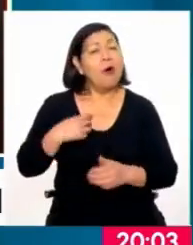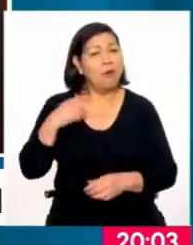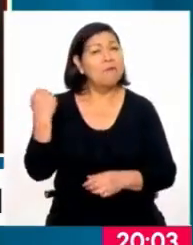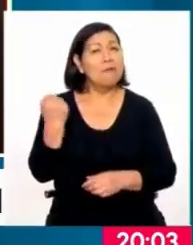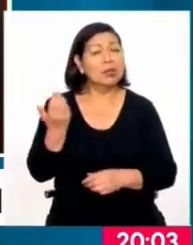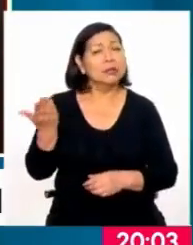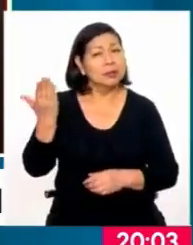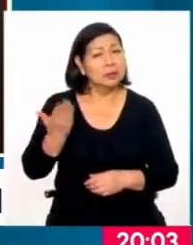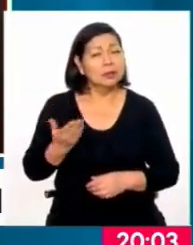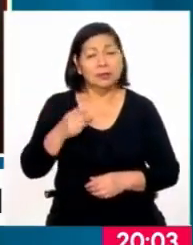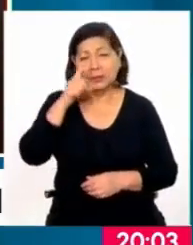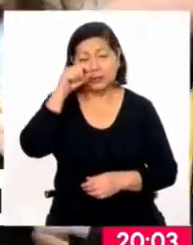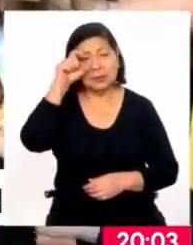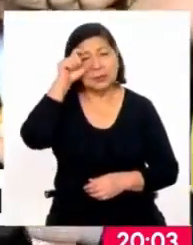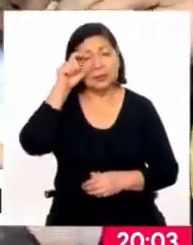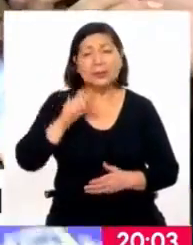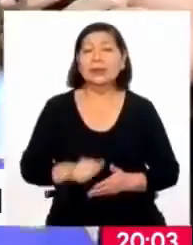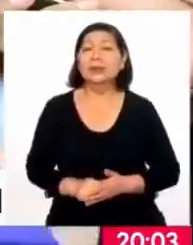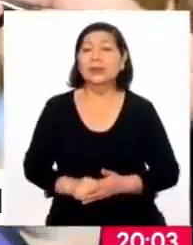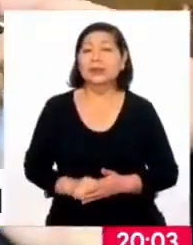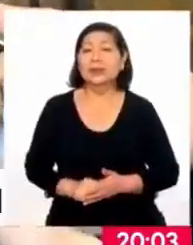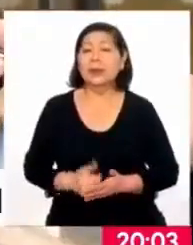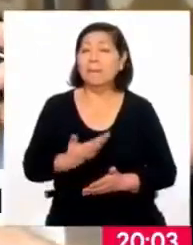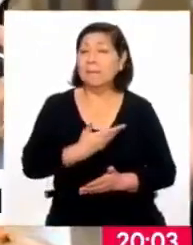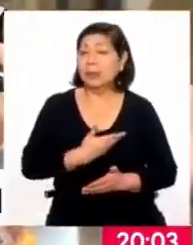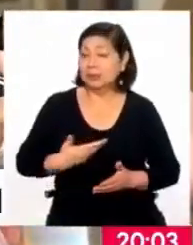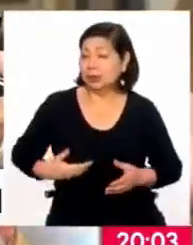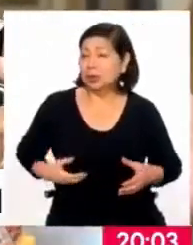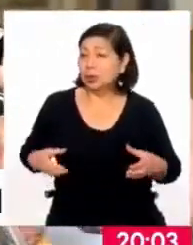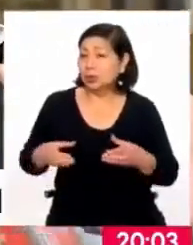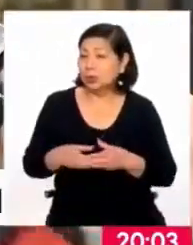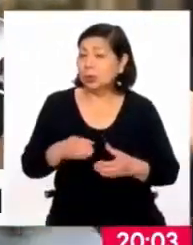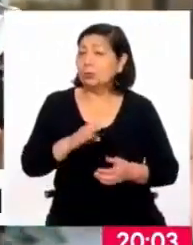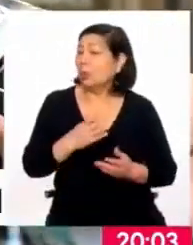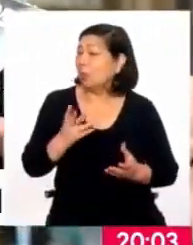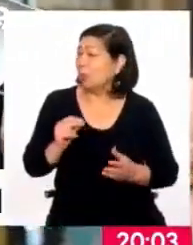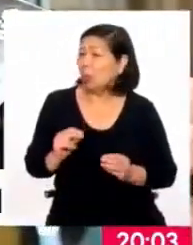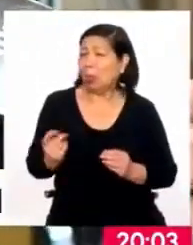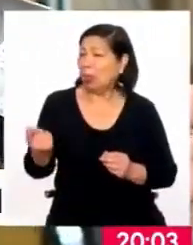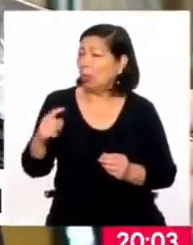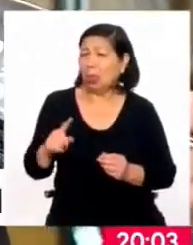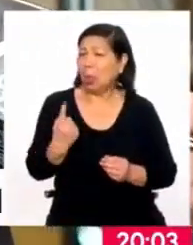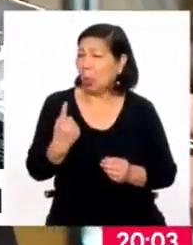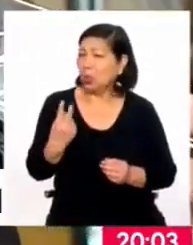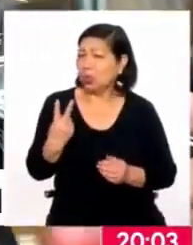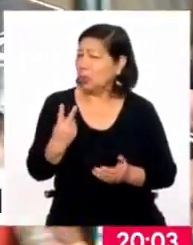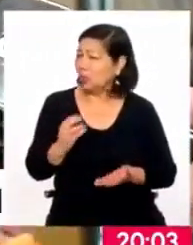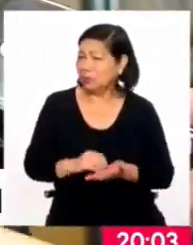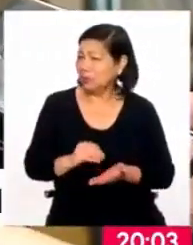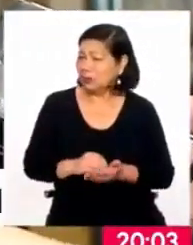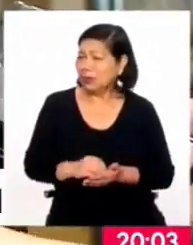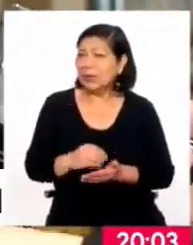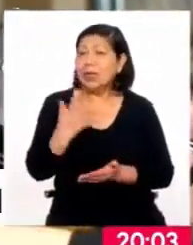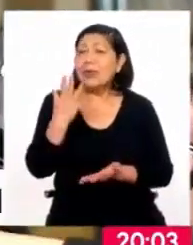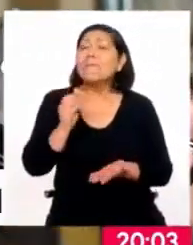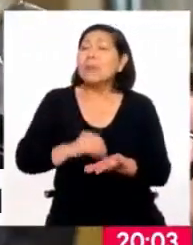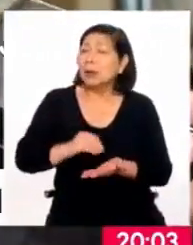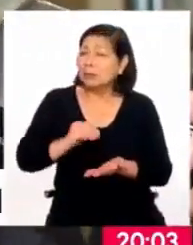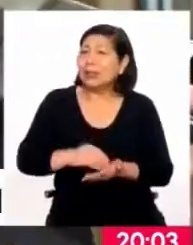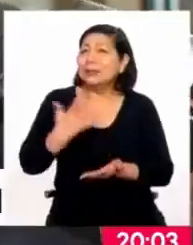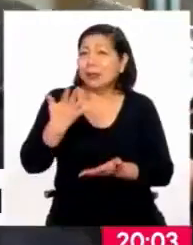fuerza al señor Martín Vizcarra. El presidente de la comisión dijo que a Vizcarra no se le citó una ni dos veces, fueron